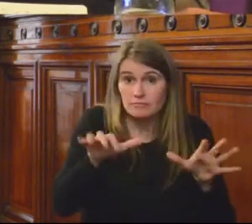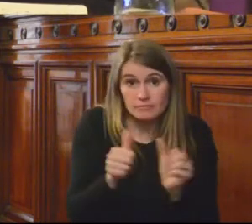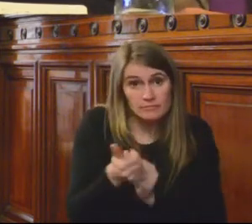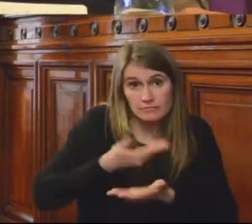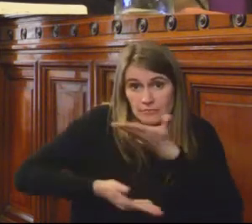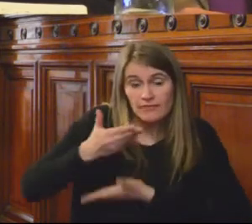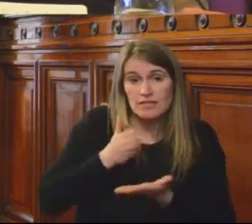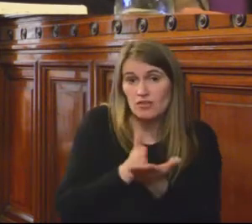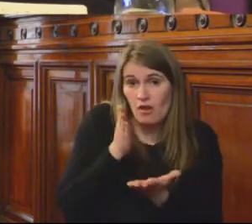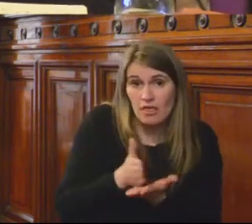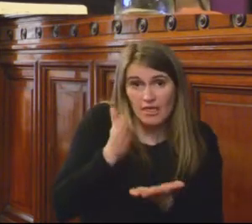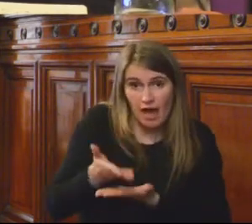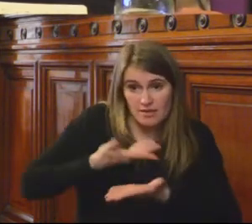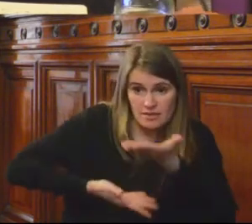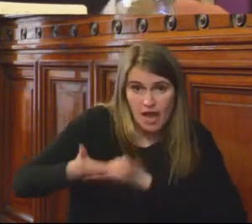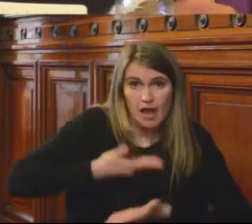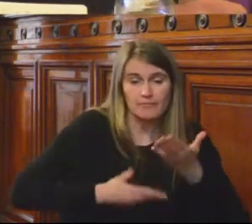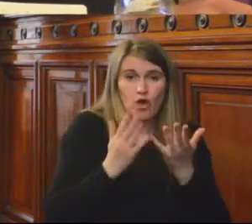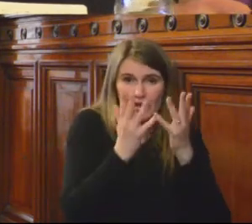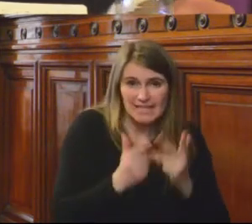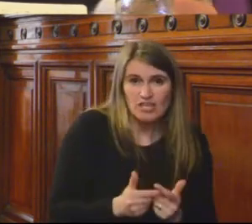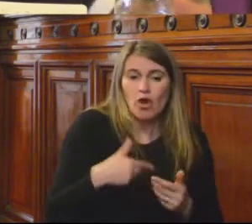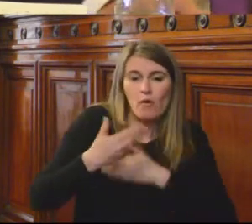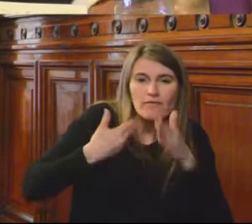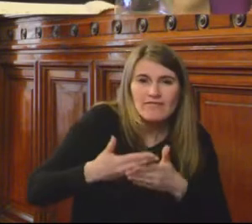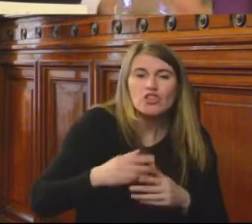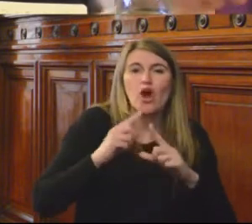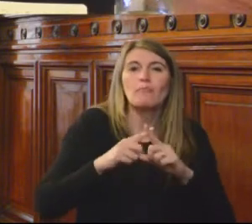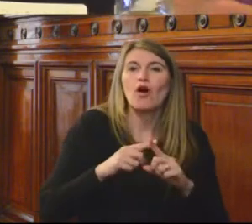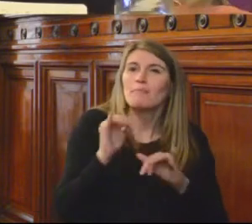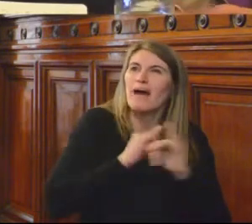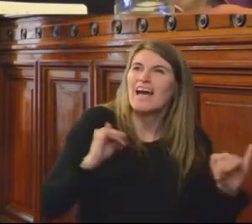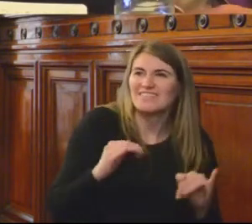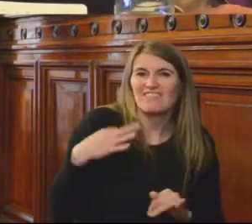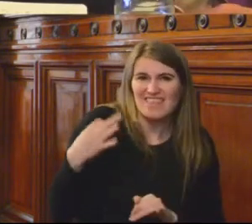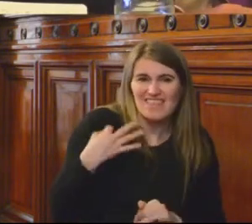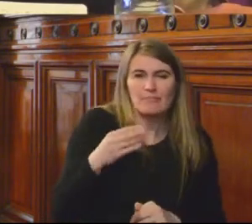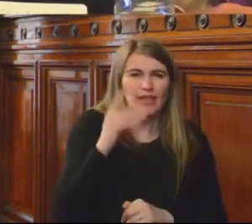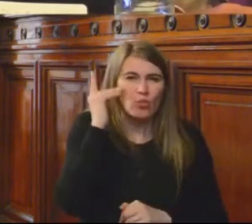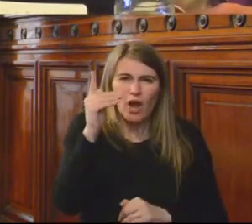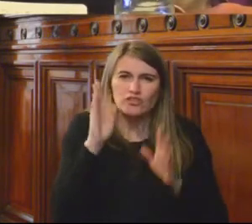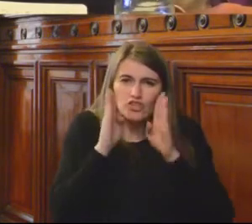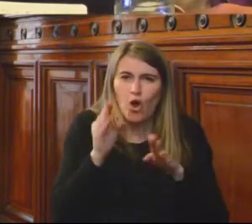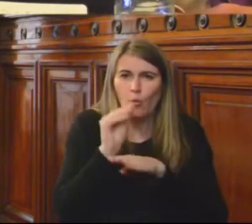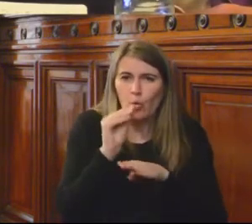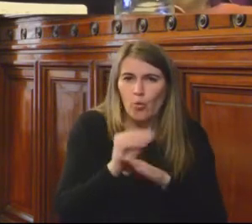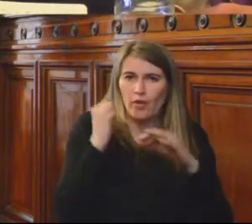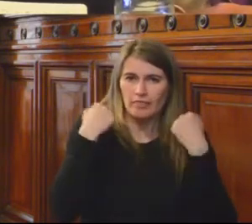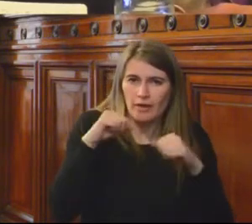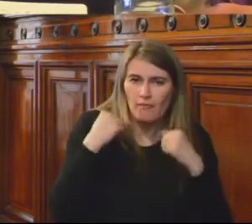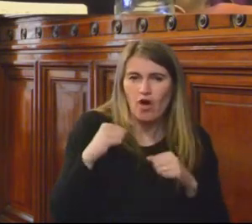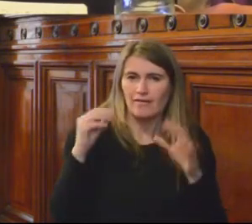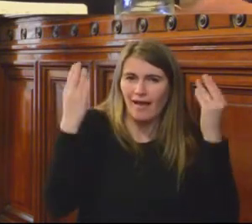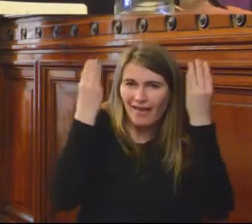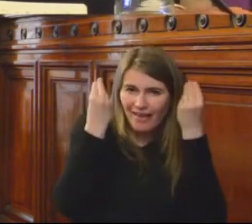través de diversas formas de organización, como el Movimiento por la Paz y la Vida, que abarca el ámbito de la educación, la cultura, el deporte, la recreación,